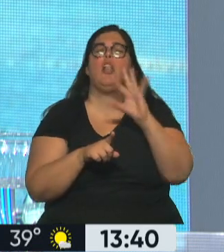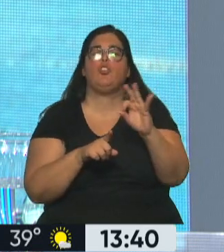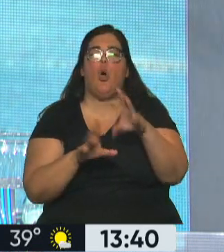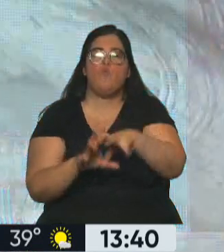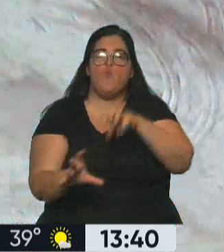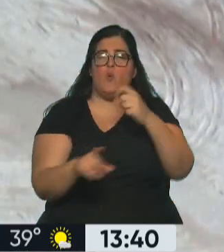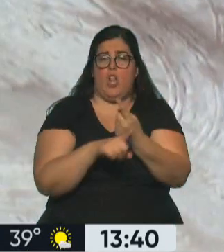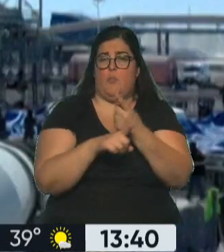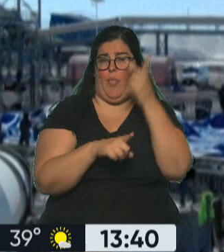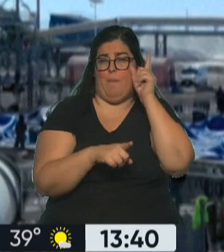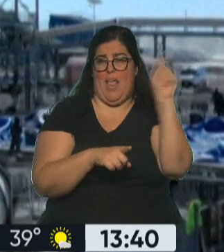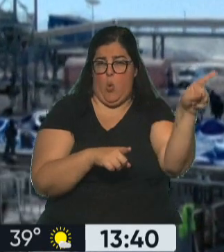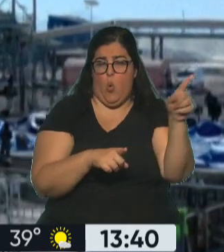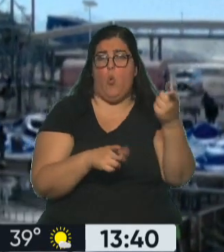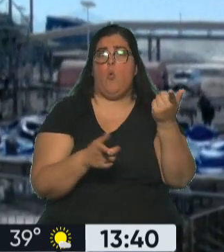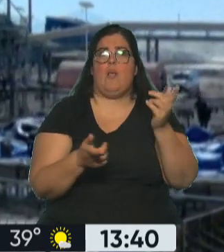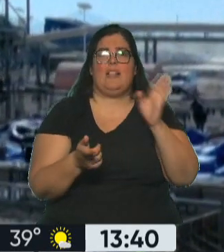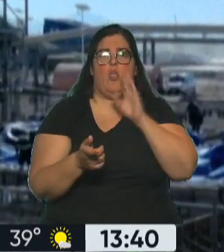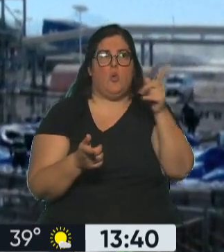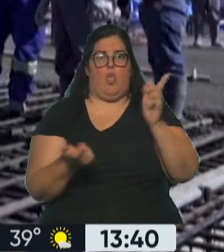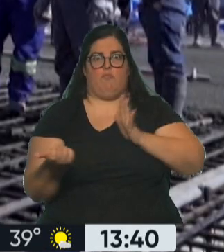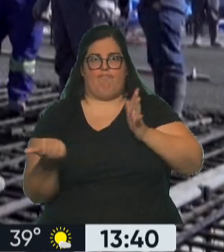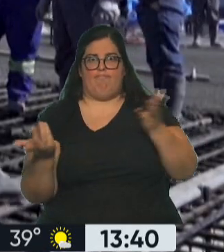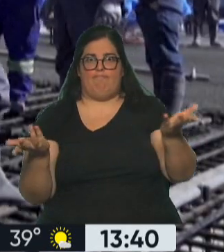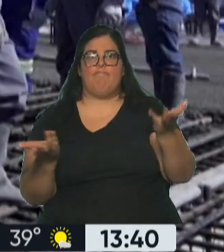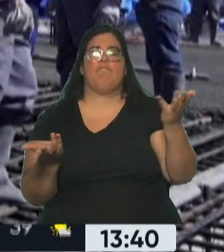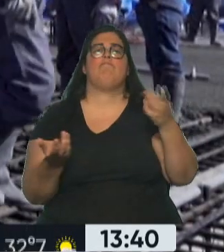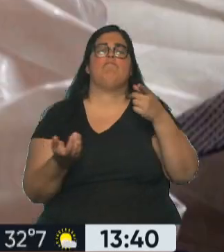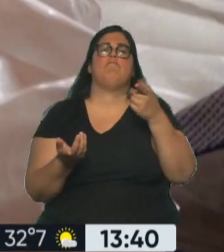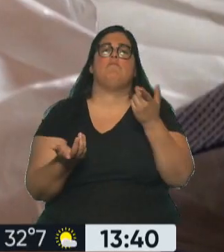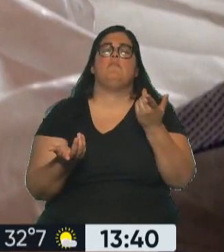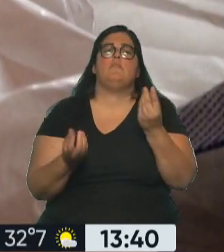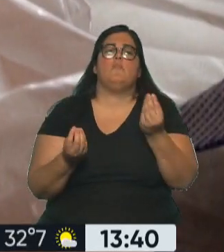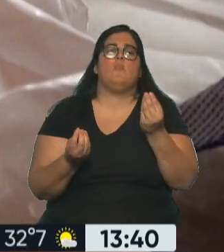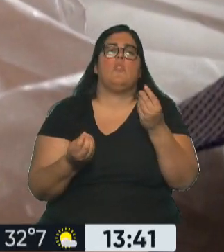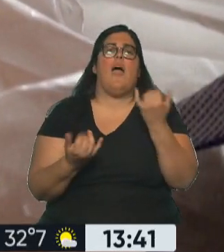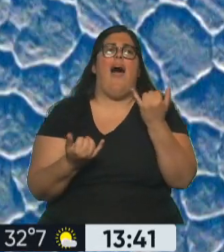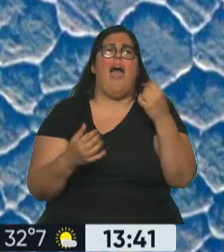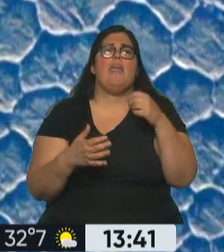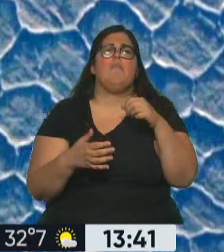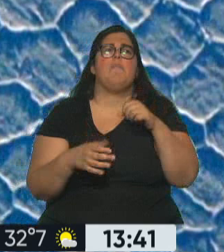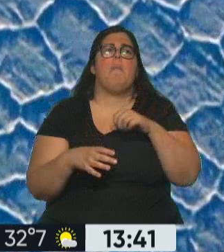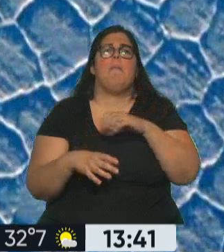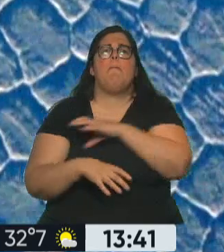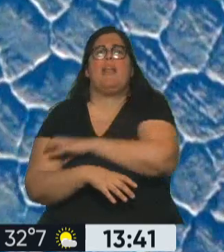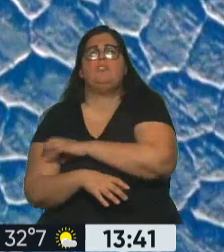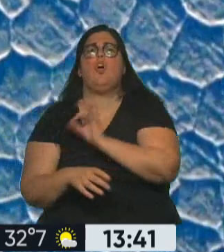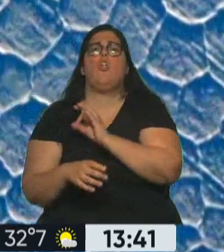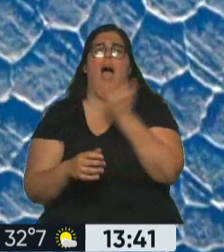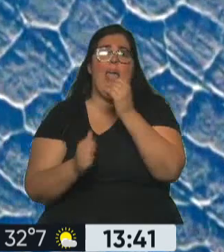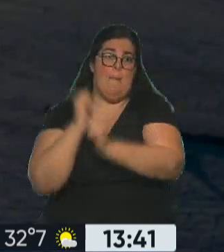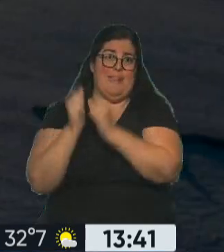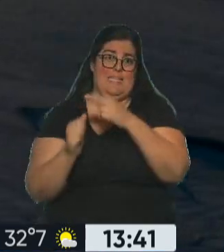o estas tecnologías que involucran al medio ambiente. Bueno, ¿qué presión? Digo, también hay compañías chinas, ¿no?